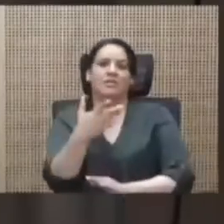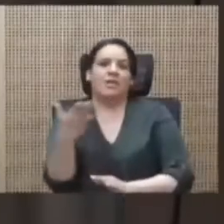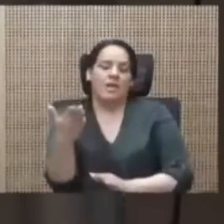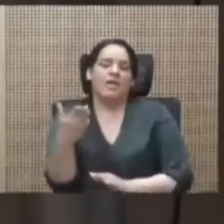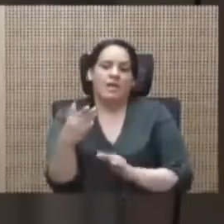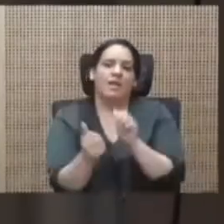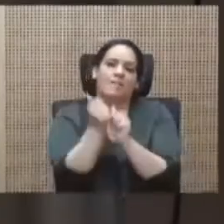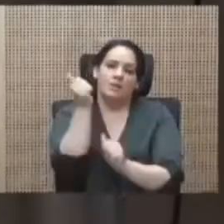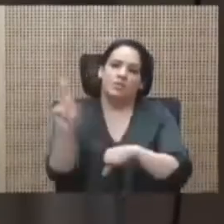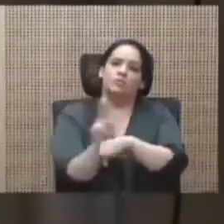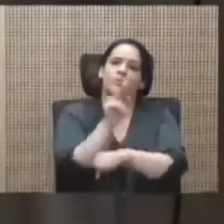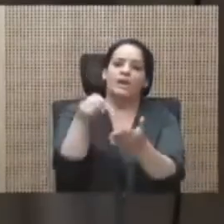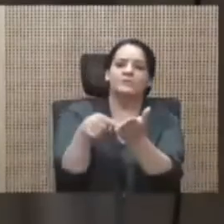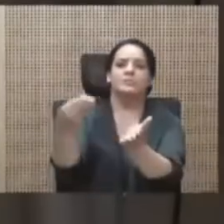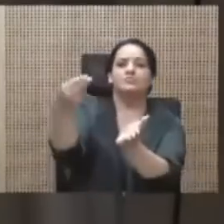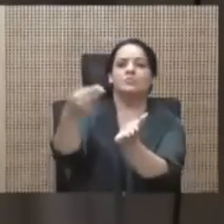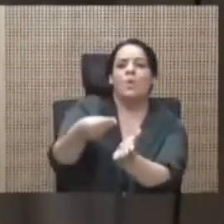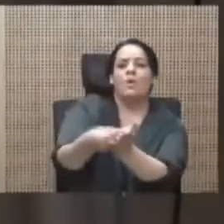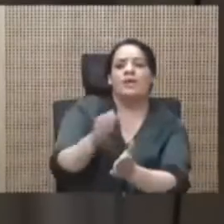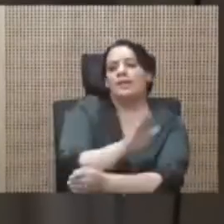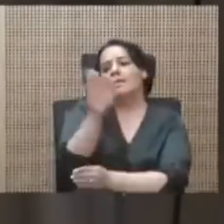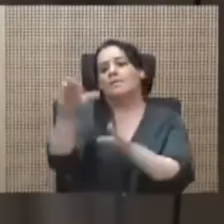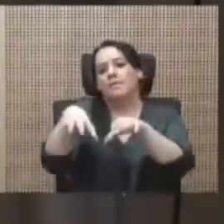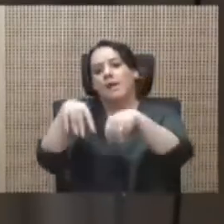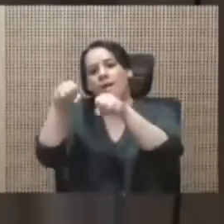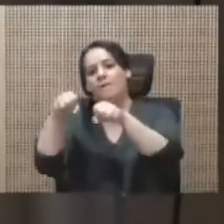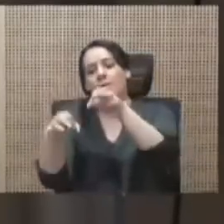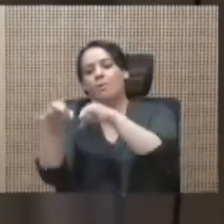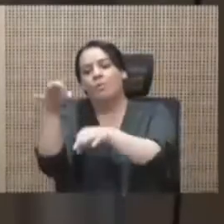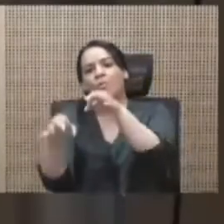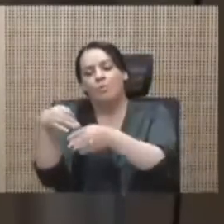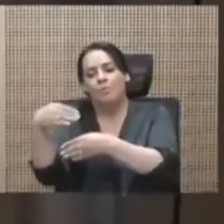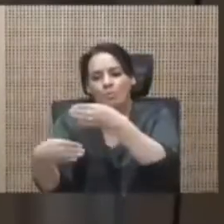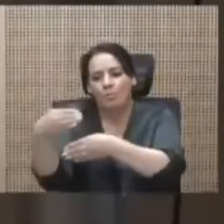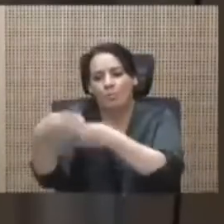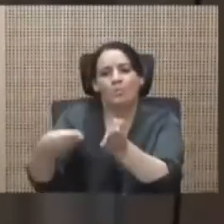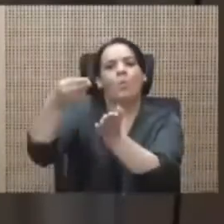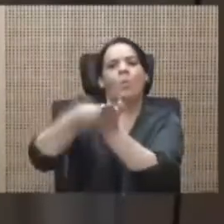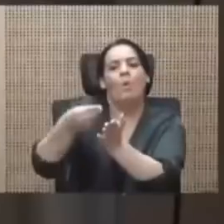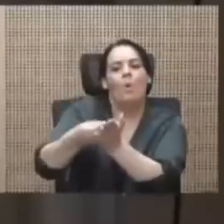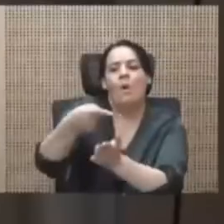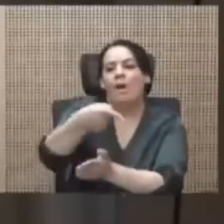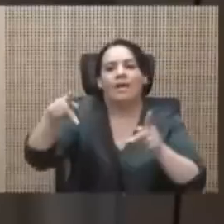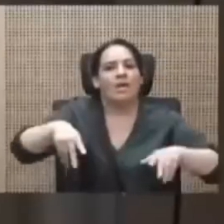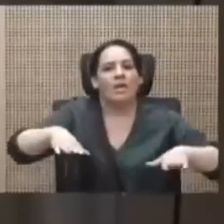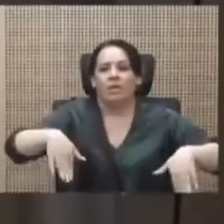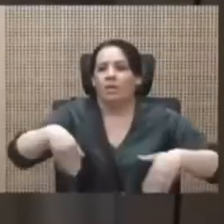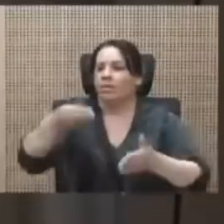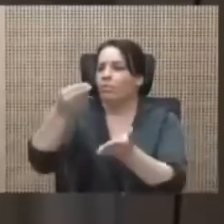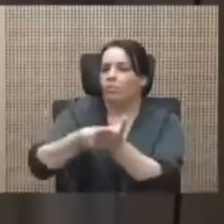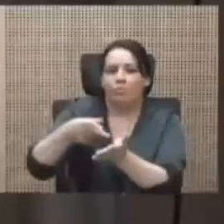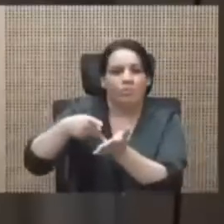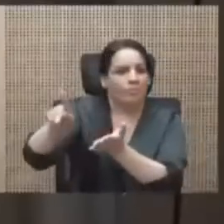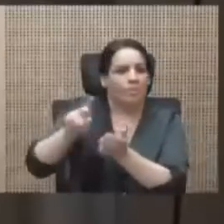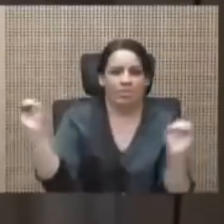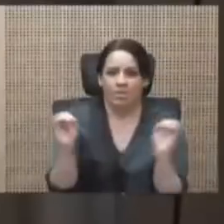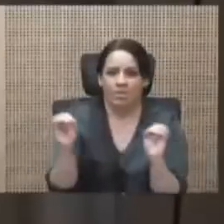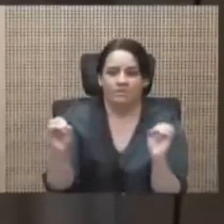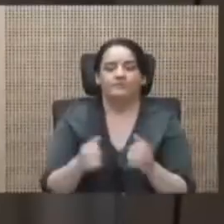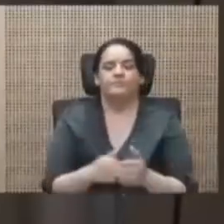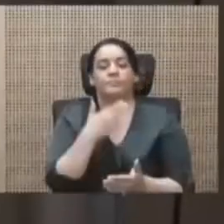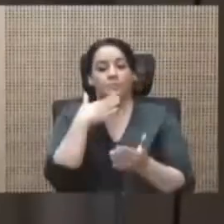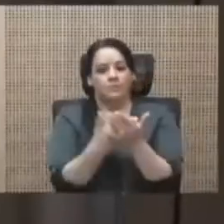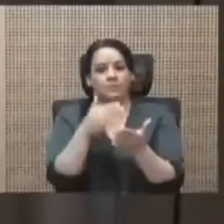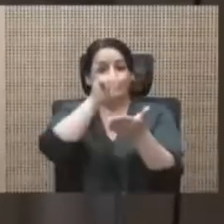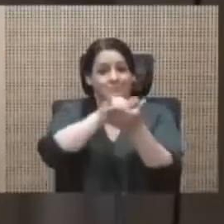le increpó de una manera delicada y correcta ella no soportó esta crítica y recordándonos los gobiernos venezolanos de